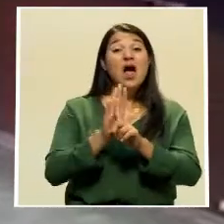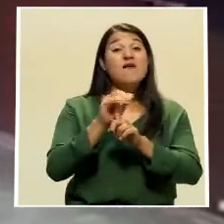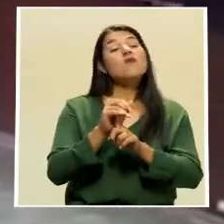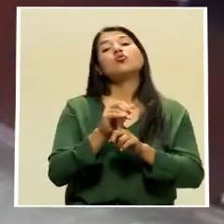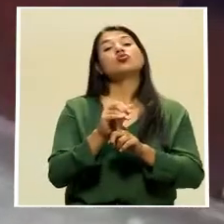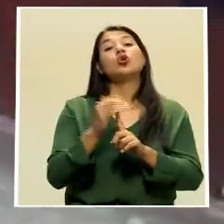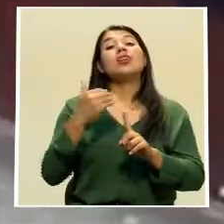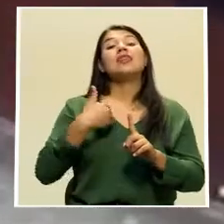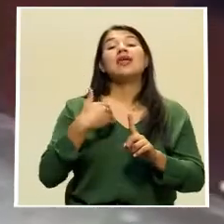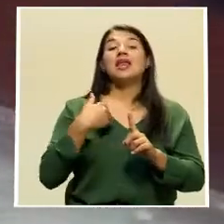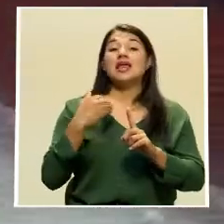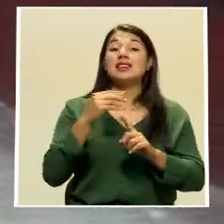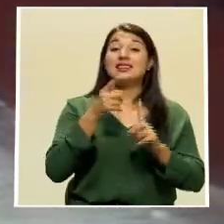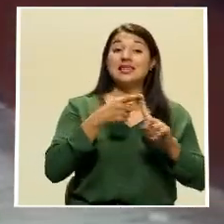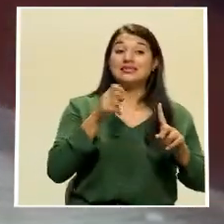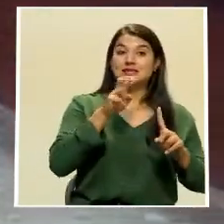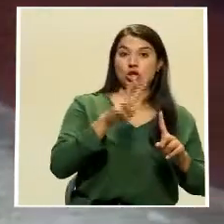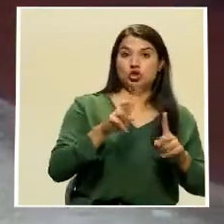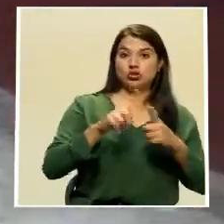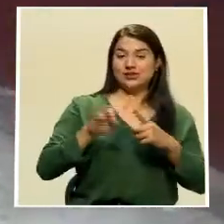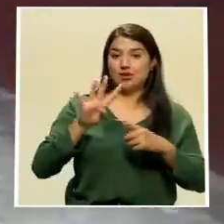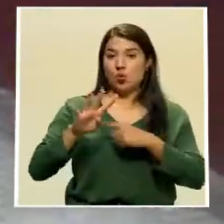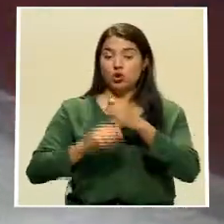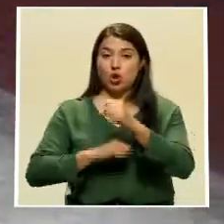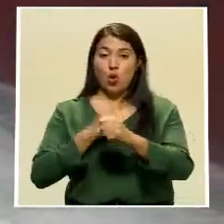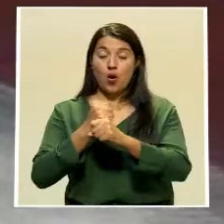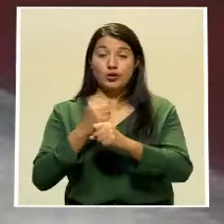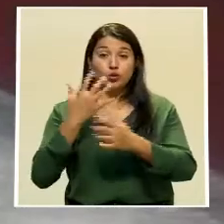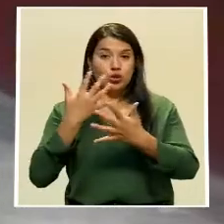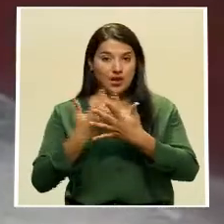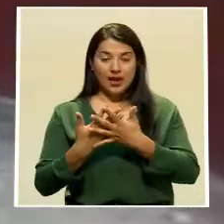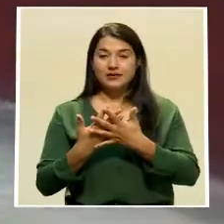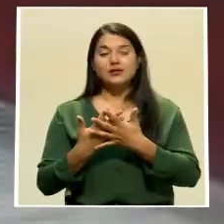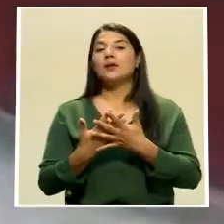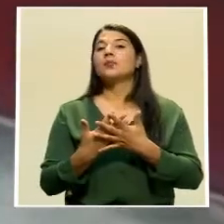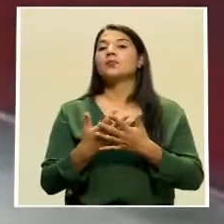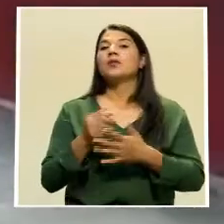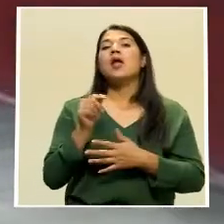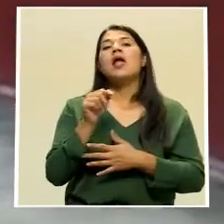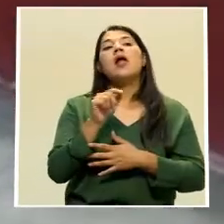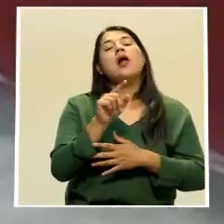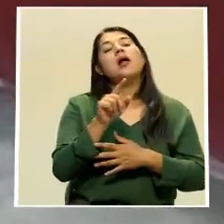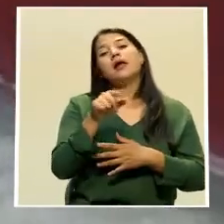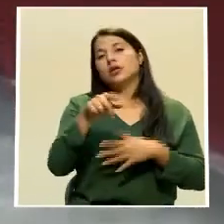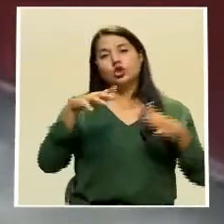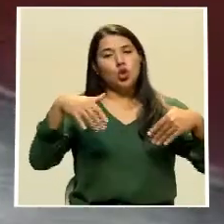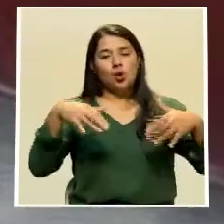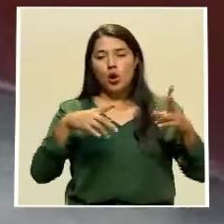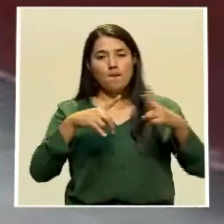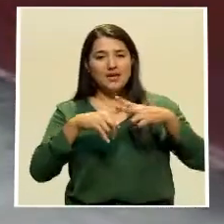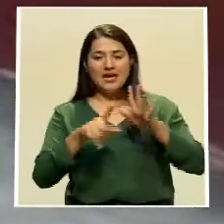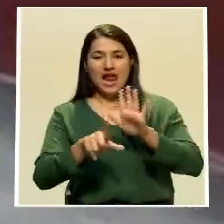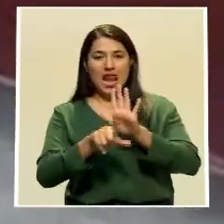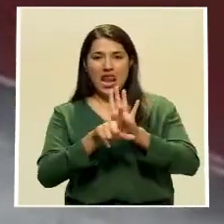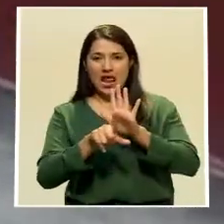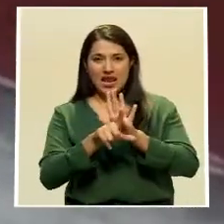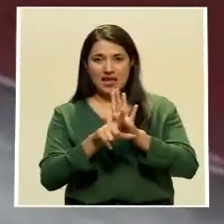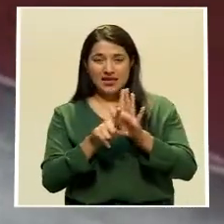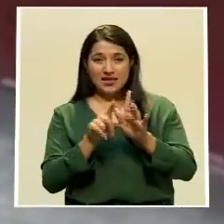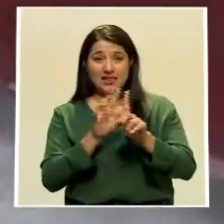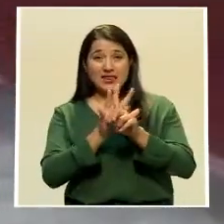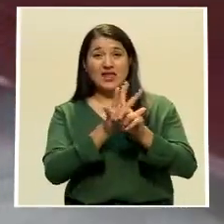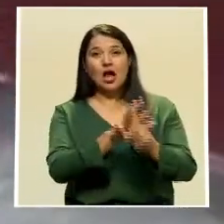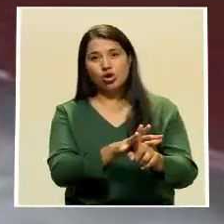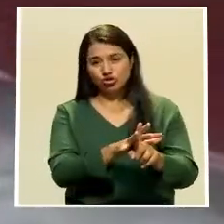2 a 4 años de cárcel. En este caso no es procesado mediante la ley de acoso callejero porque hay tocamiento y por eso